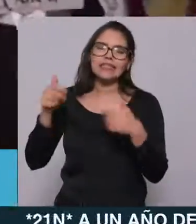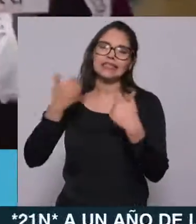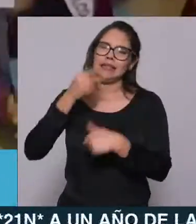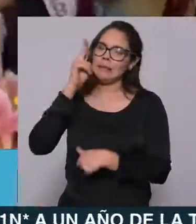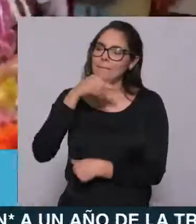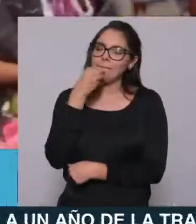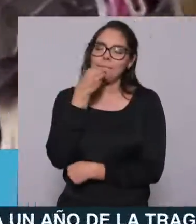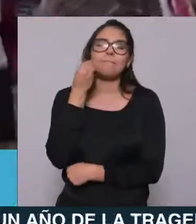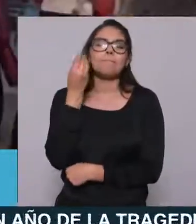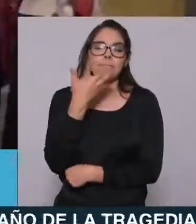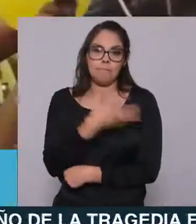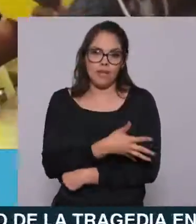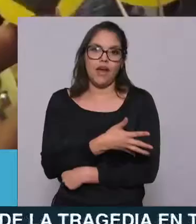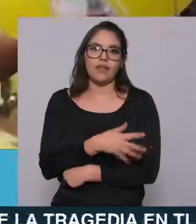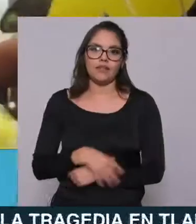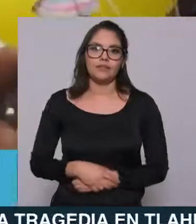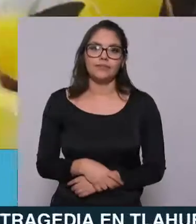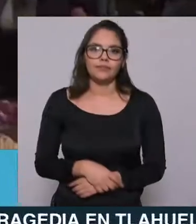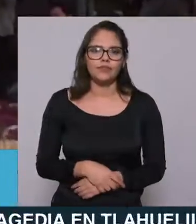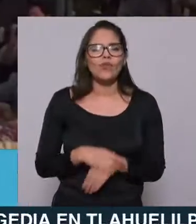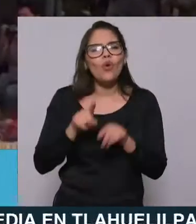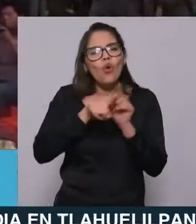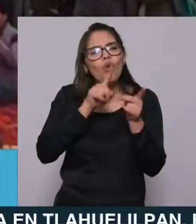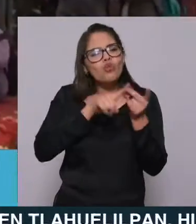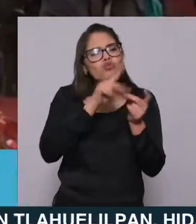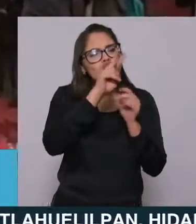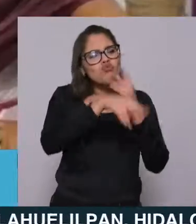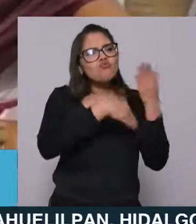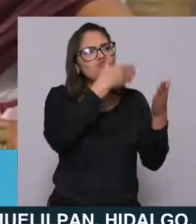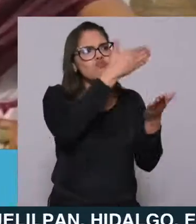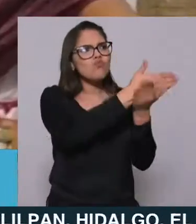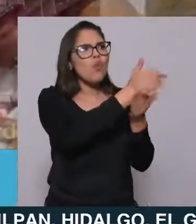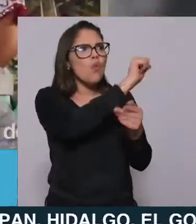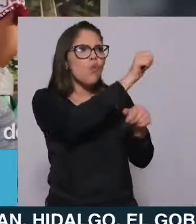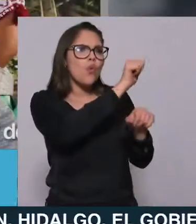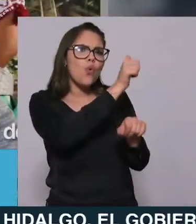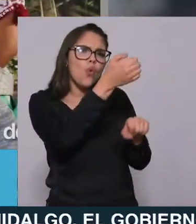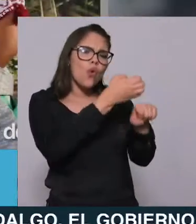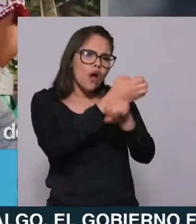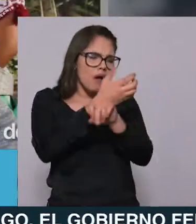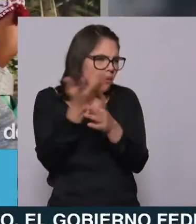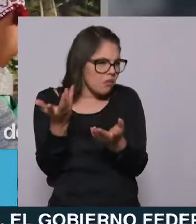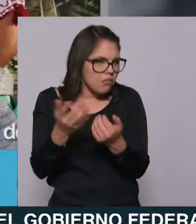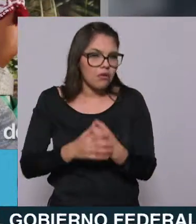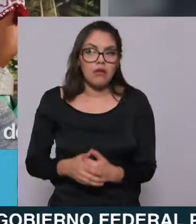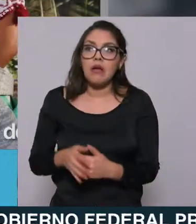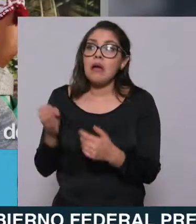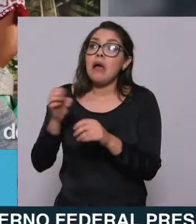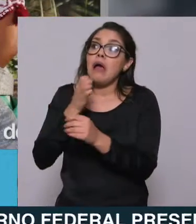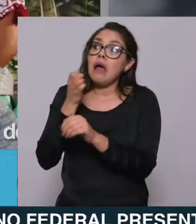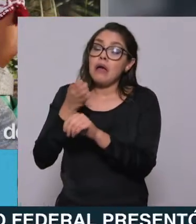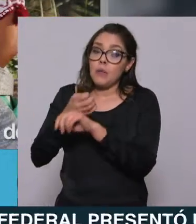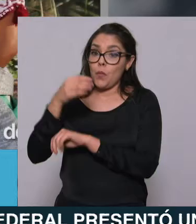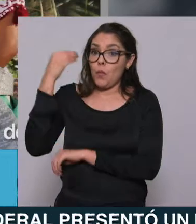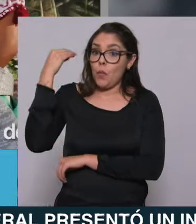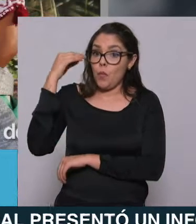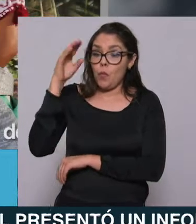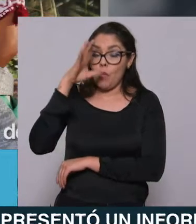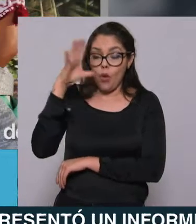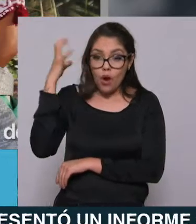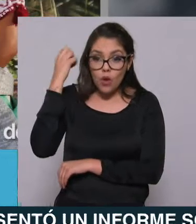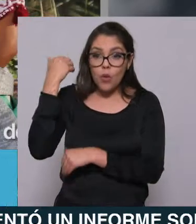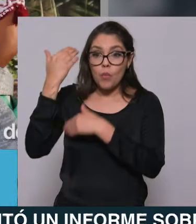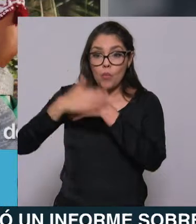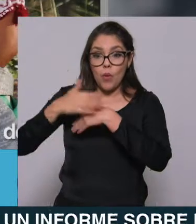experiencia muy gratificante para todas. ¿A dónde has ido como embajadora fuera de la Ciudad de México? ¿A qué estado has Hemos ido al estado de Morelos y próximamente vamos a